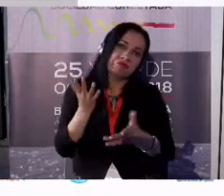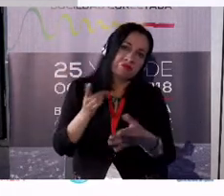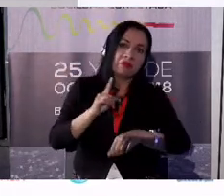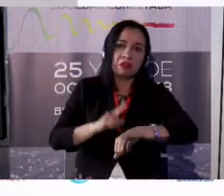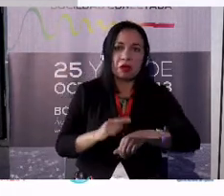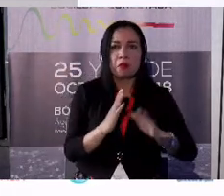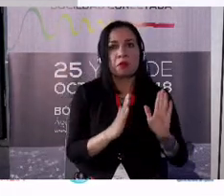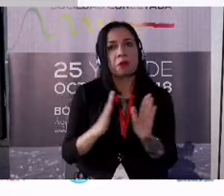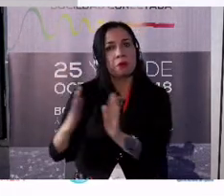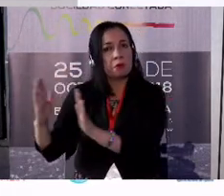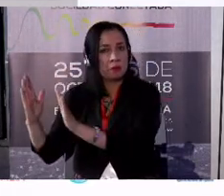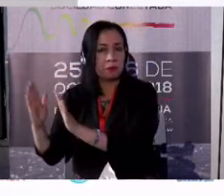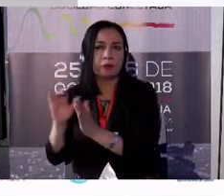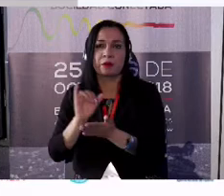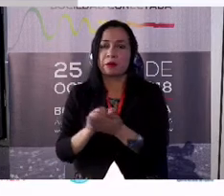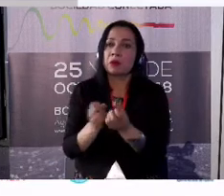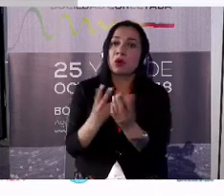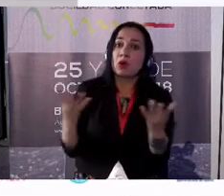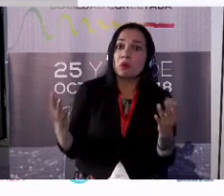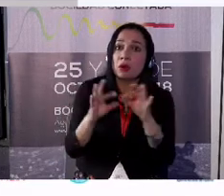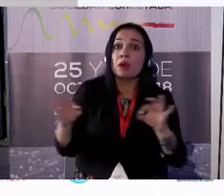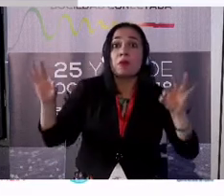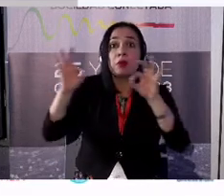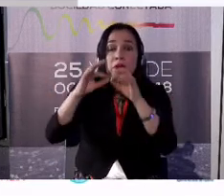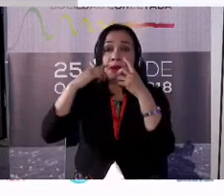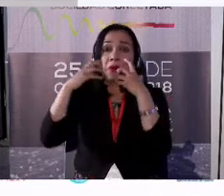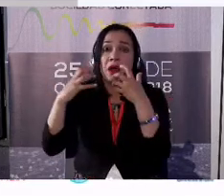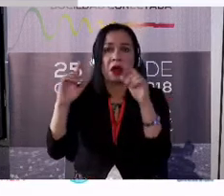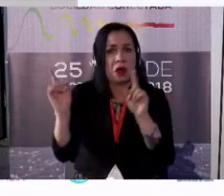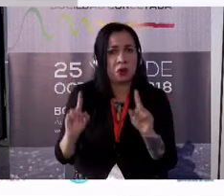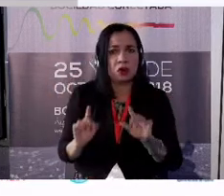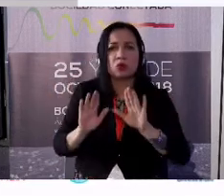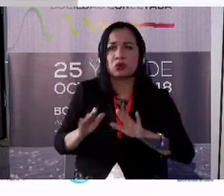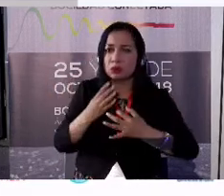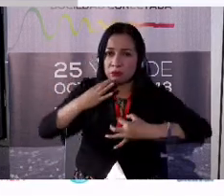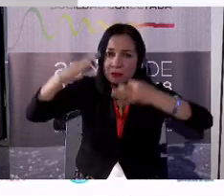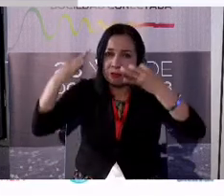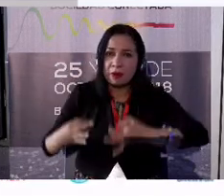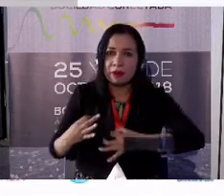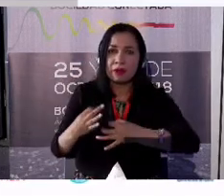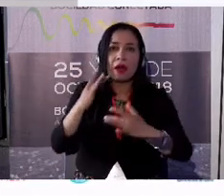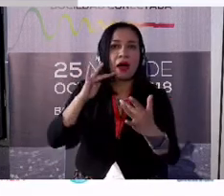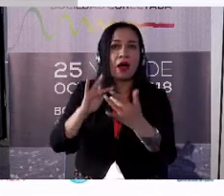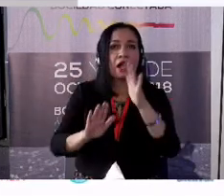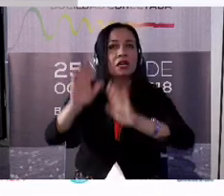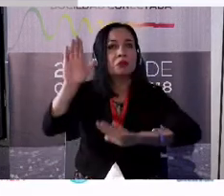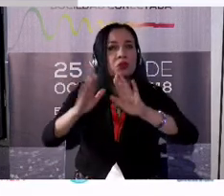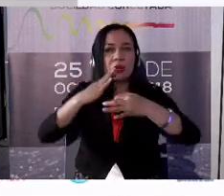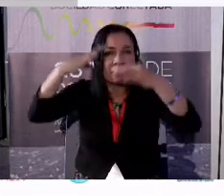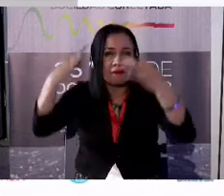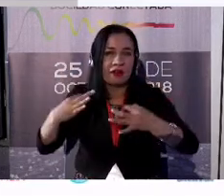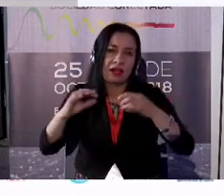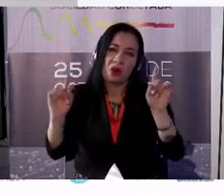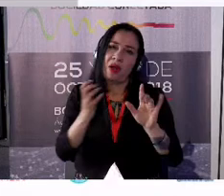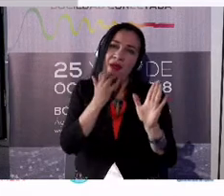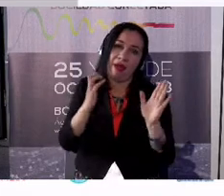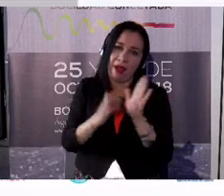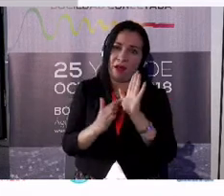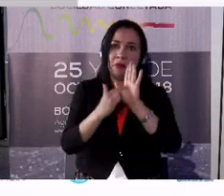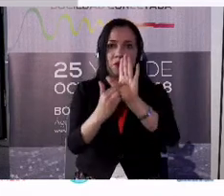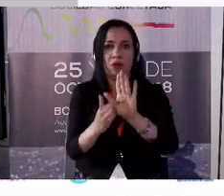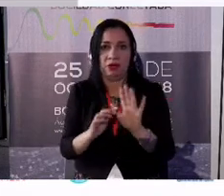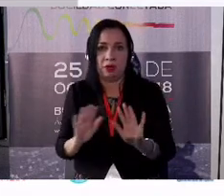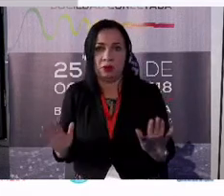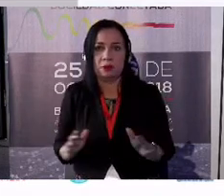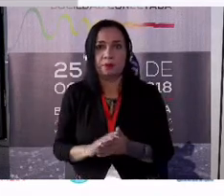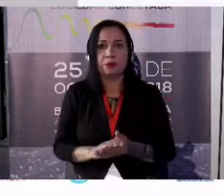es un ejemplo, ¿no? Los números no son relevantes, no pertenecen a ninguna subasta real. Pero en algún momento el subastador dice, bueno, parece